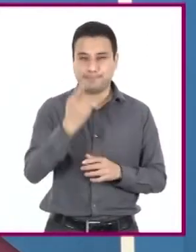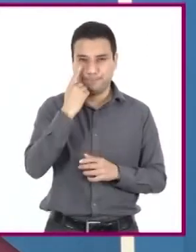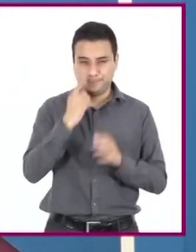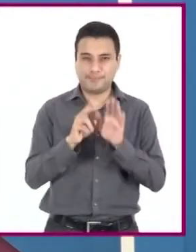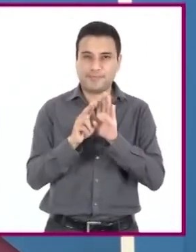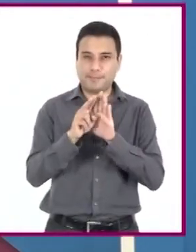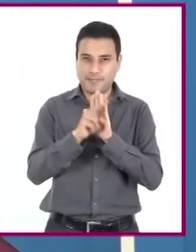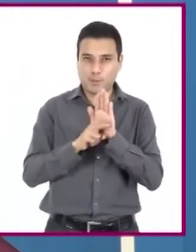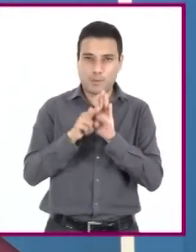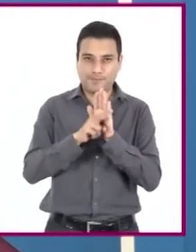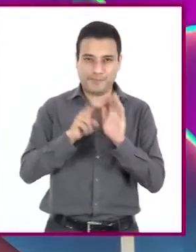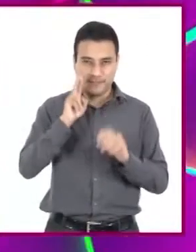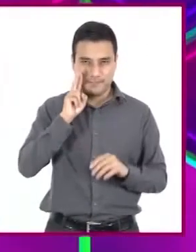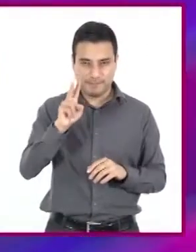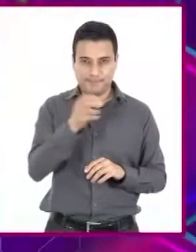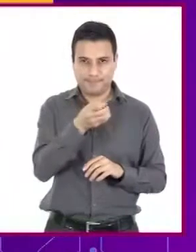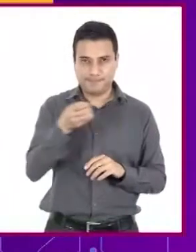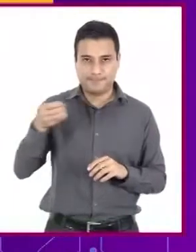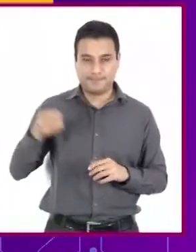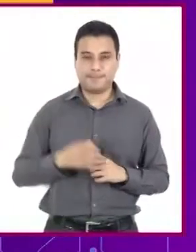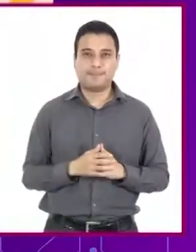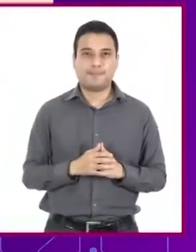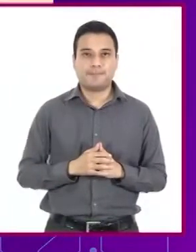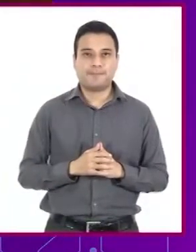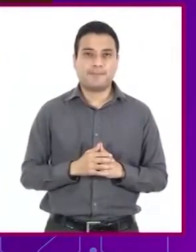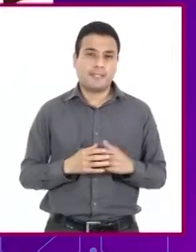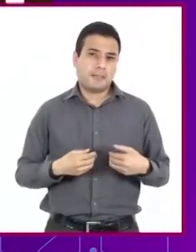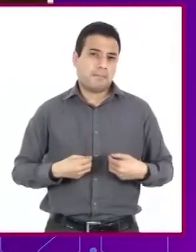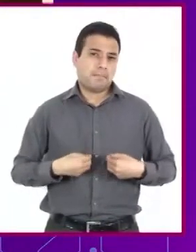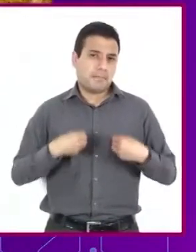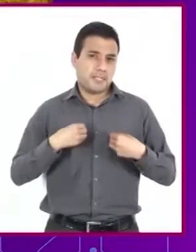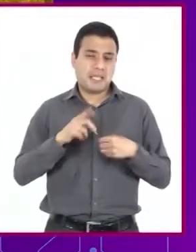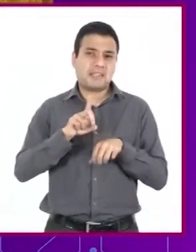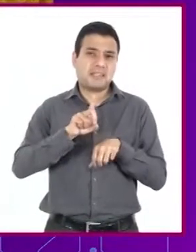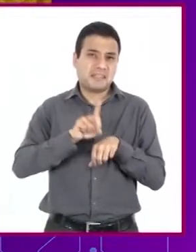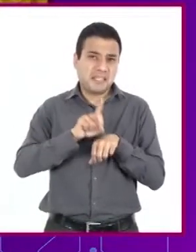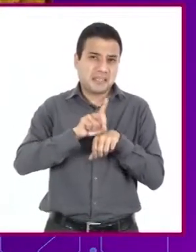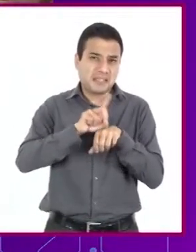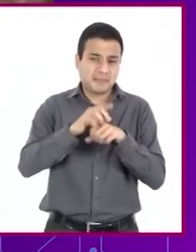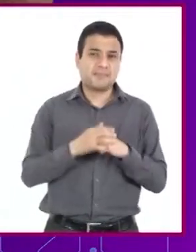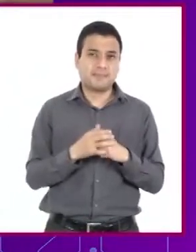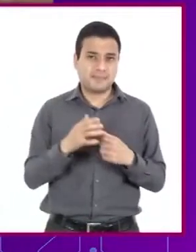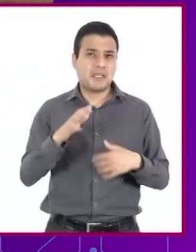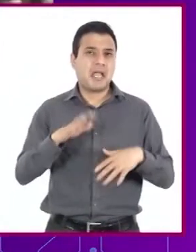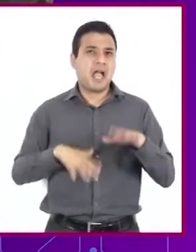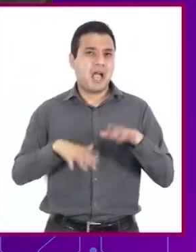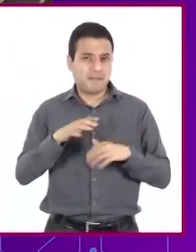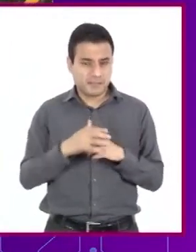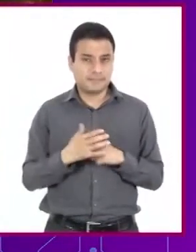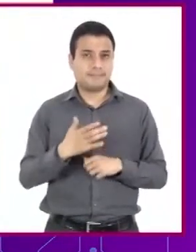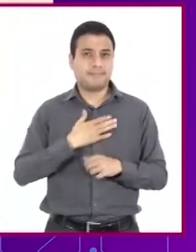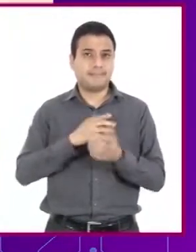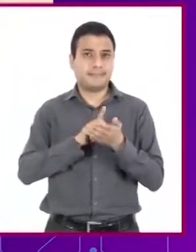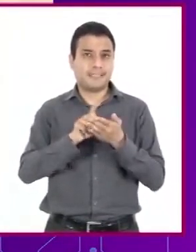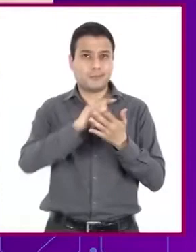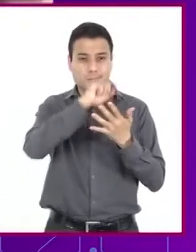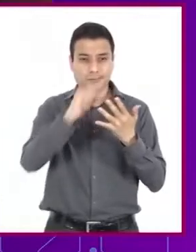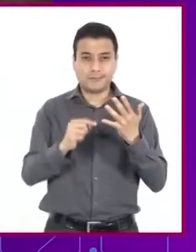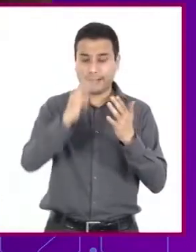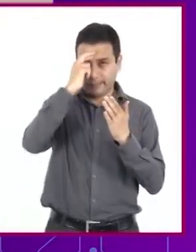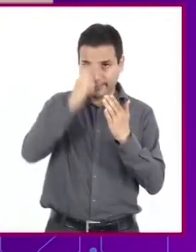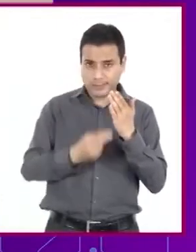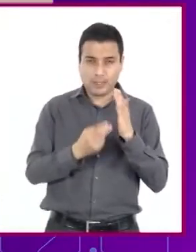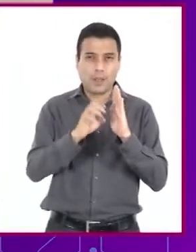el siguiente video. En la vida diaria hay circunstancias que obstaculizan el ejercicio de los derechos. Por